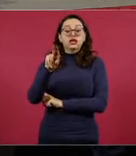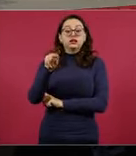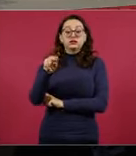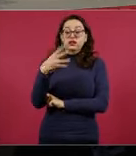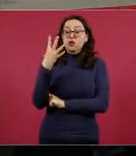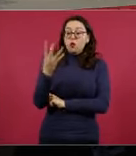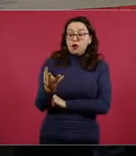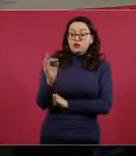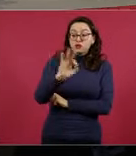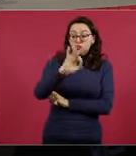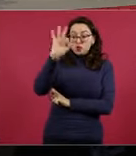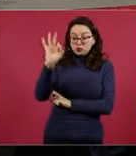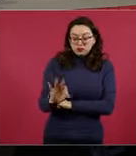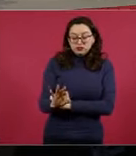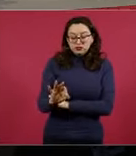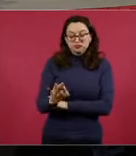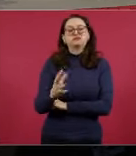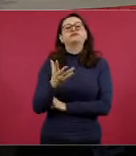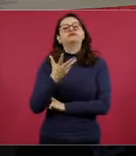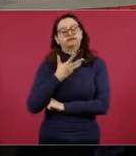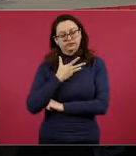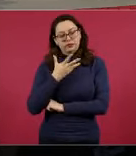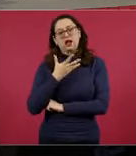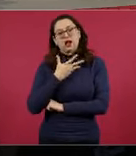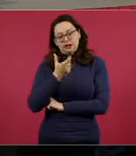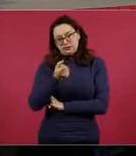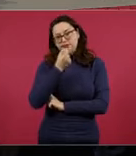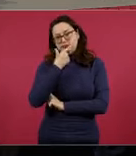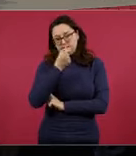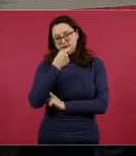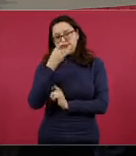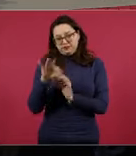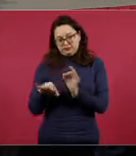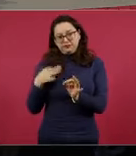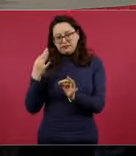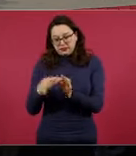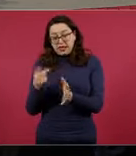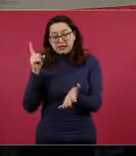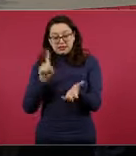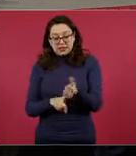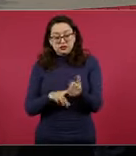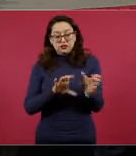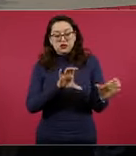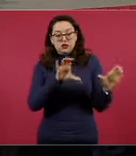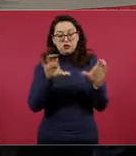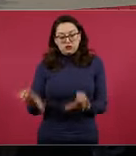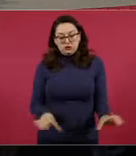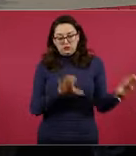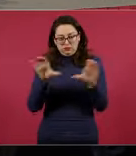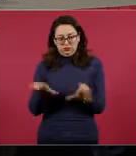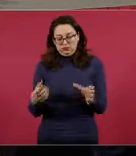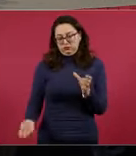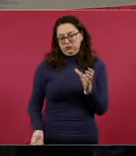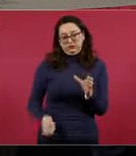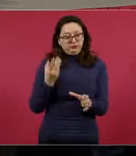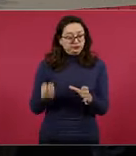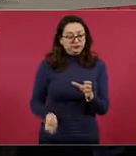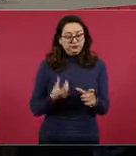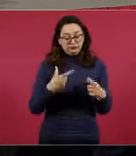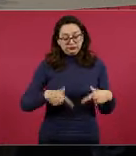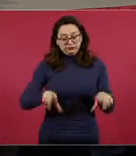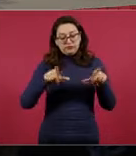sistema digital, y ya tenemos el 84% de ellas registradas en este sistema digital. Ahí el médico